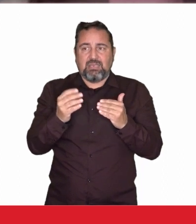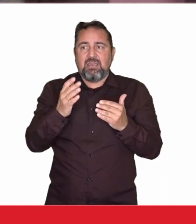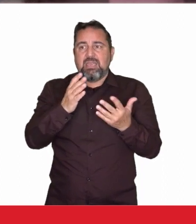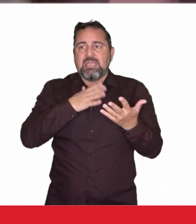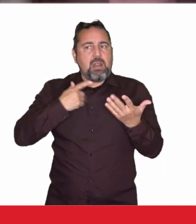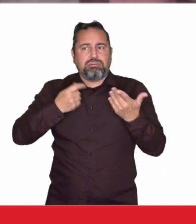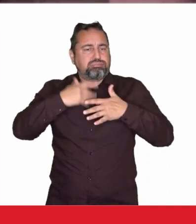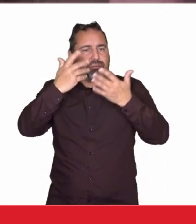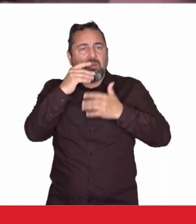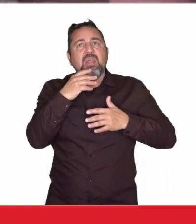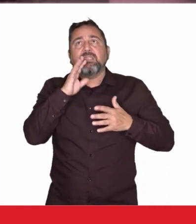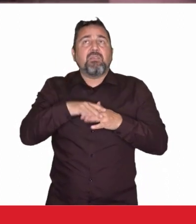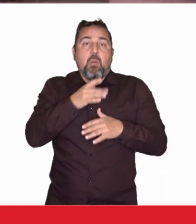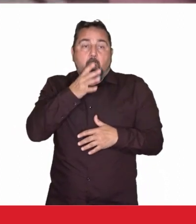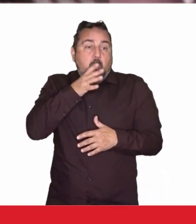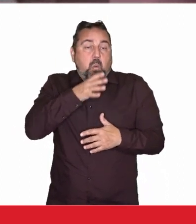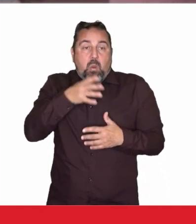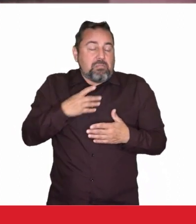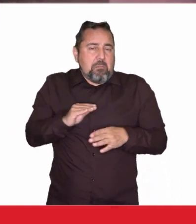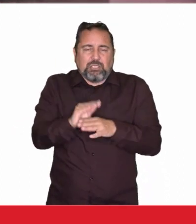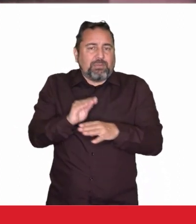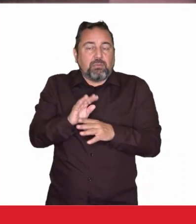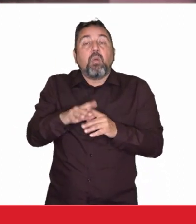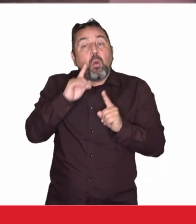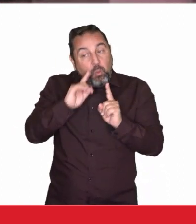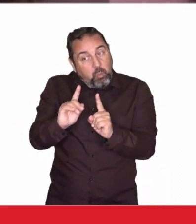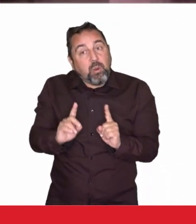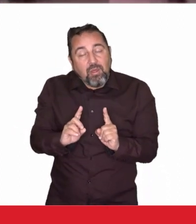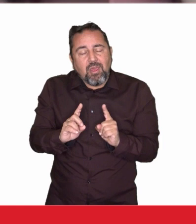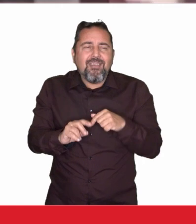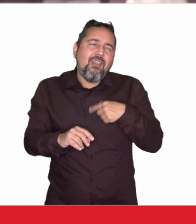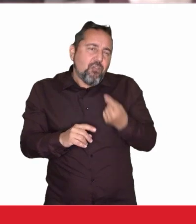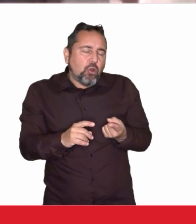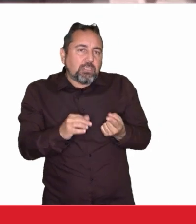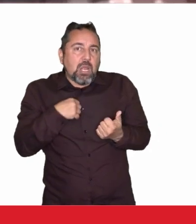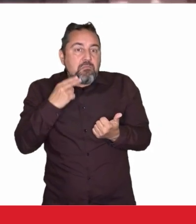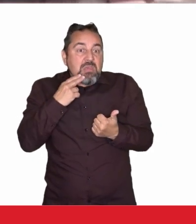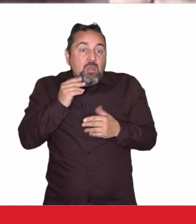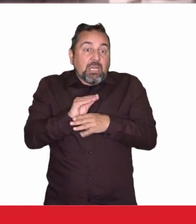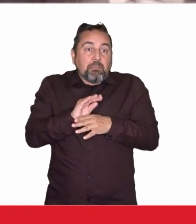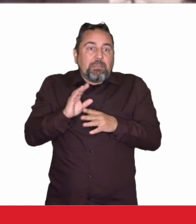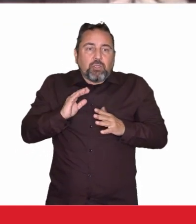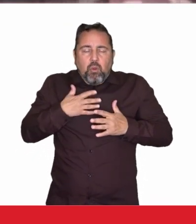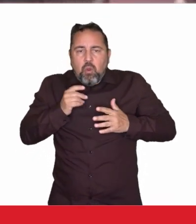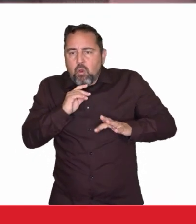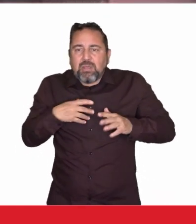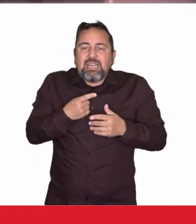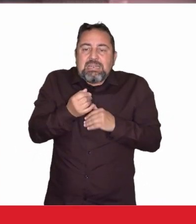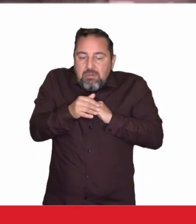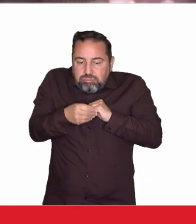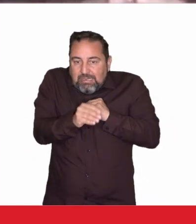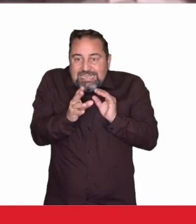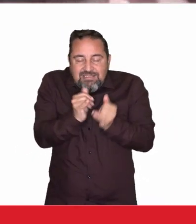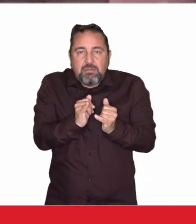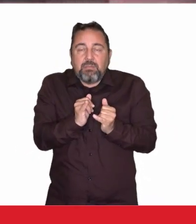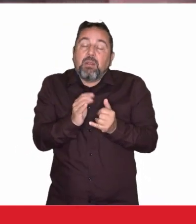posibilidades, clientes fantasiosos que quieren invertir a saco pensando que les va a ir de la leche, a estos hay que frenarles, y hay otros que tienen tanto miedo a invertir que